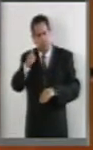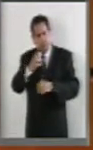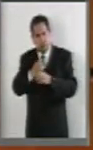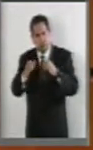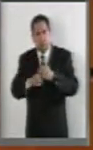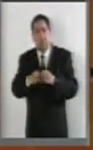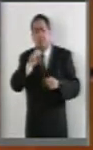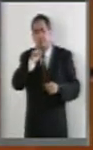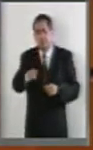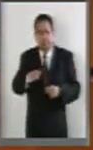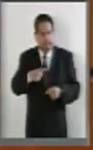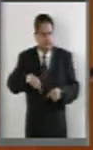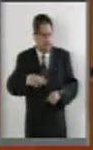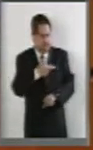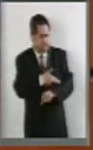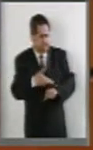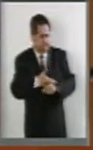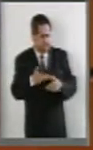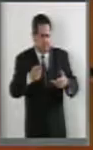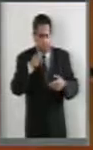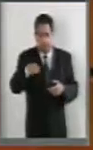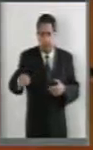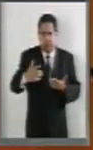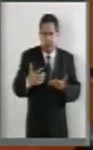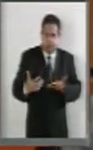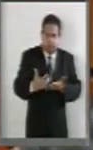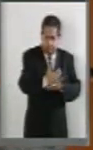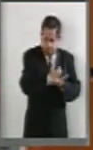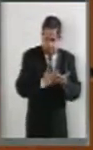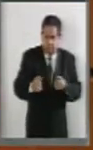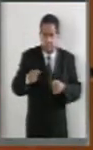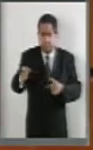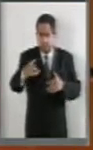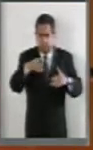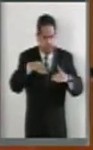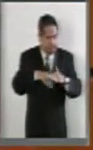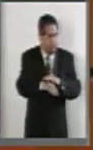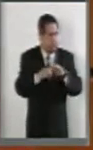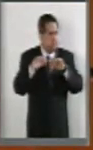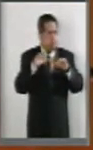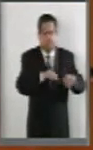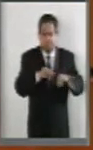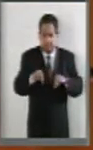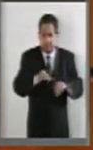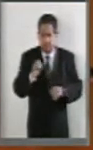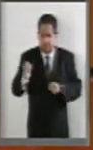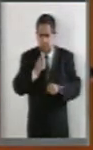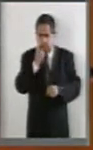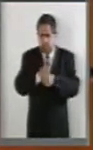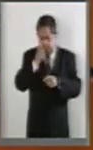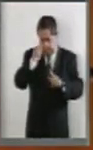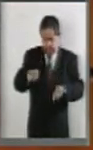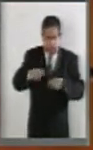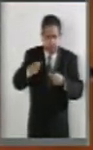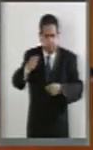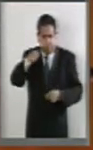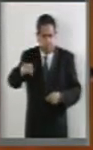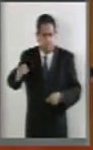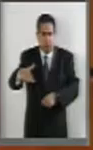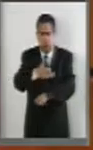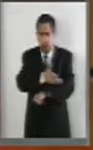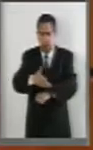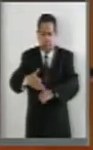se generen condiciones de ingreso, de oportunidad para sus familias.